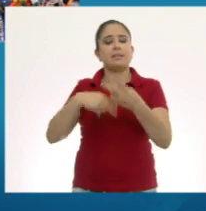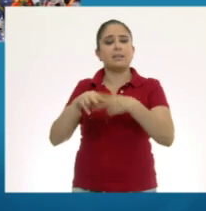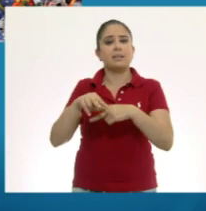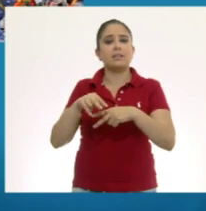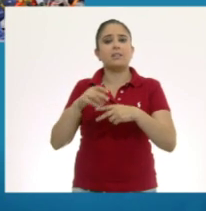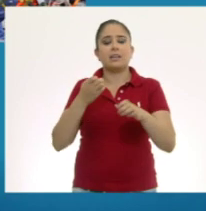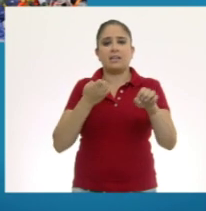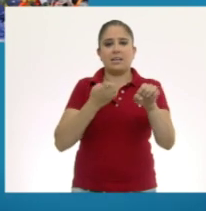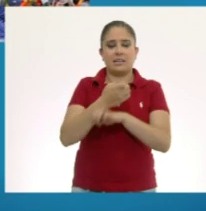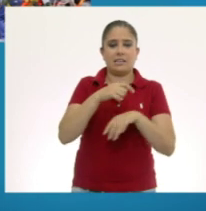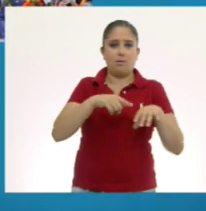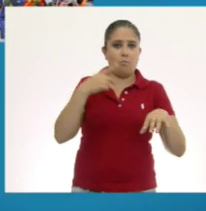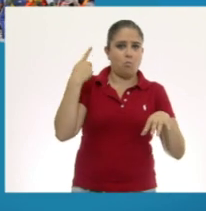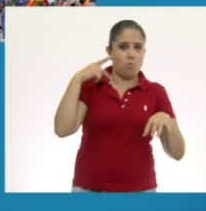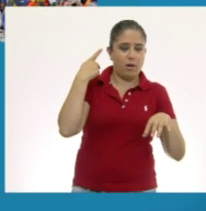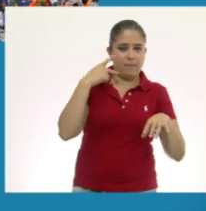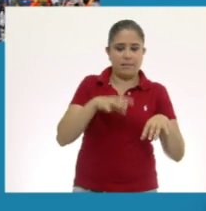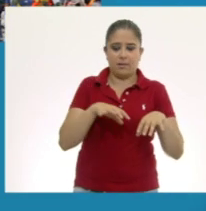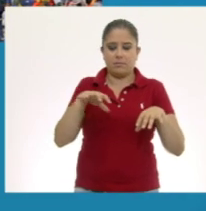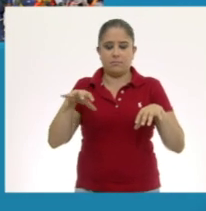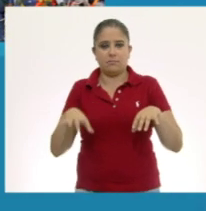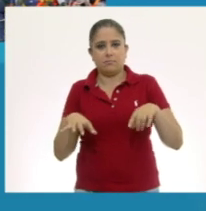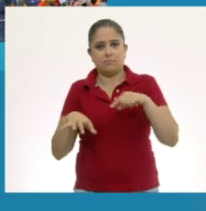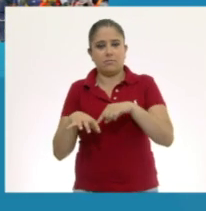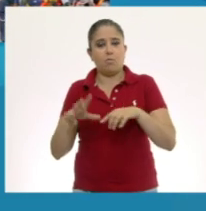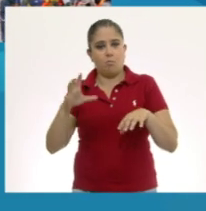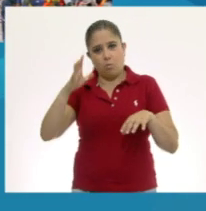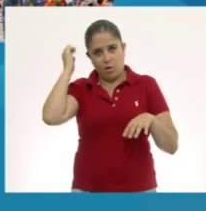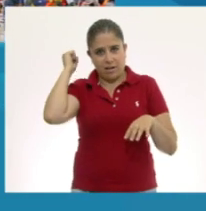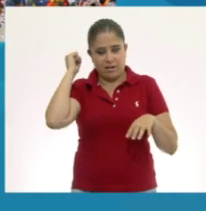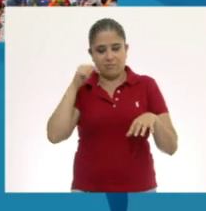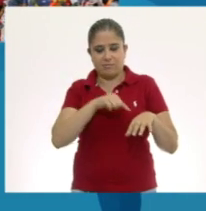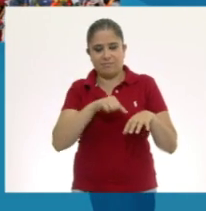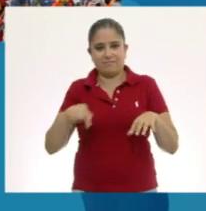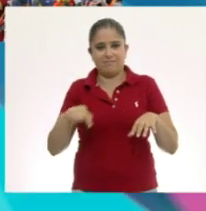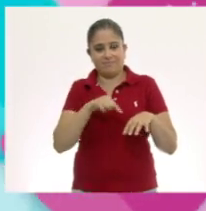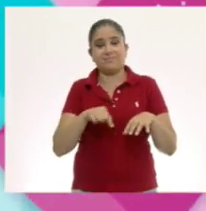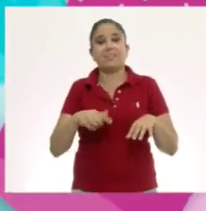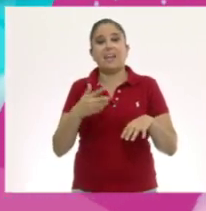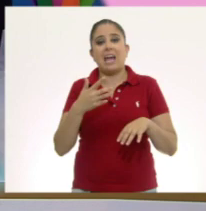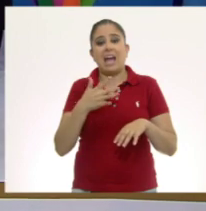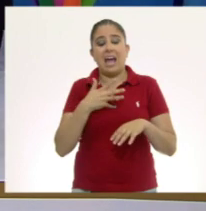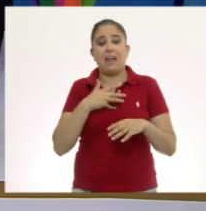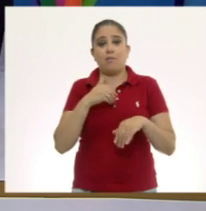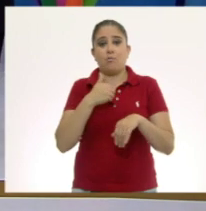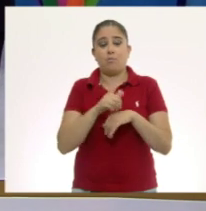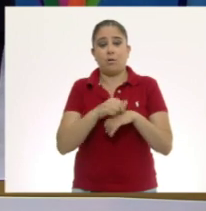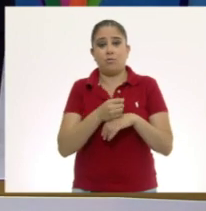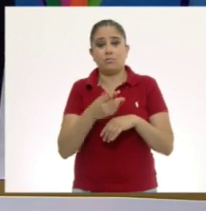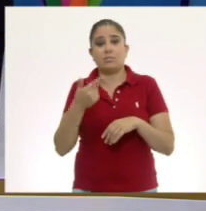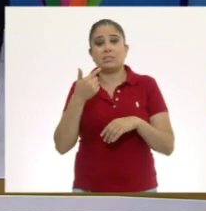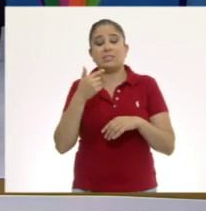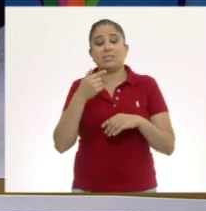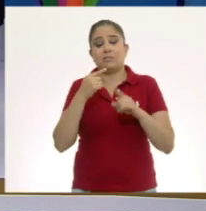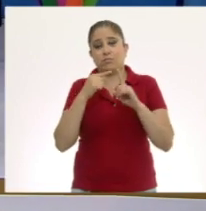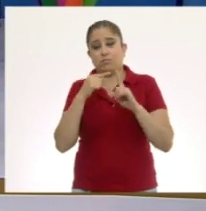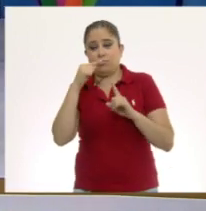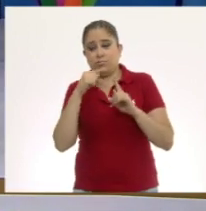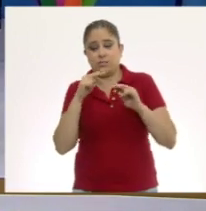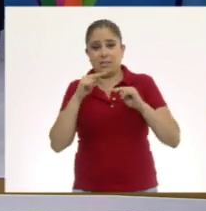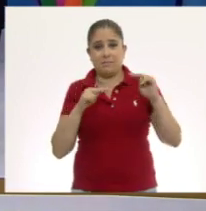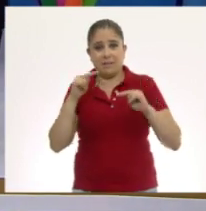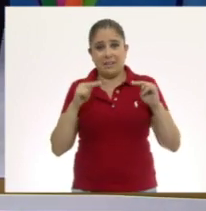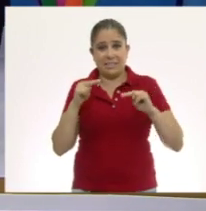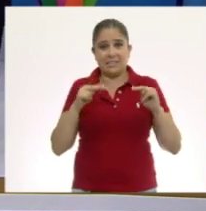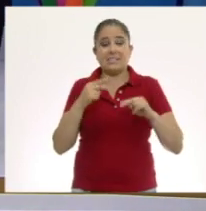entre los estados de Puebla y Morelos y tuvo una magnitud en la escala de Richter